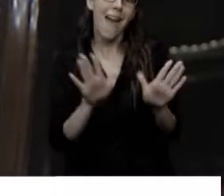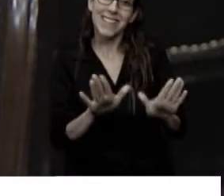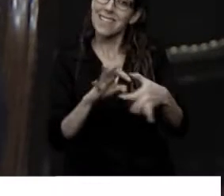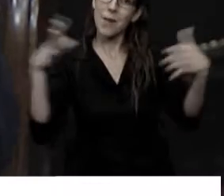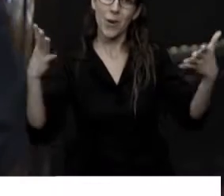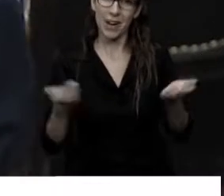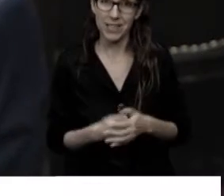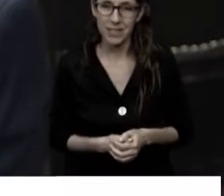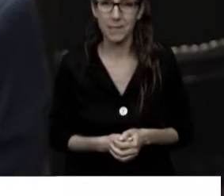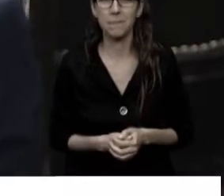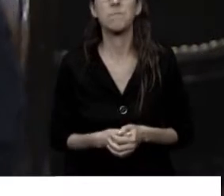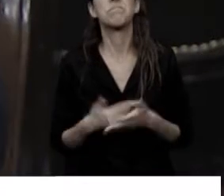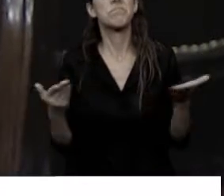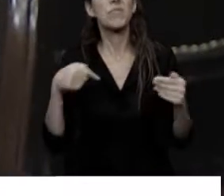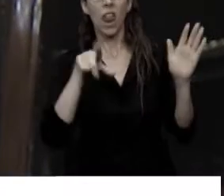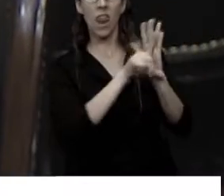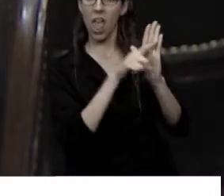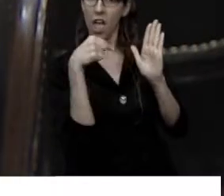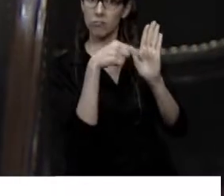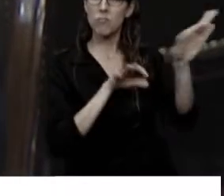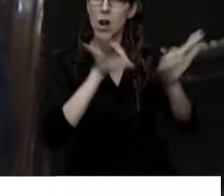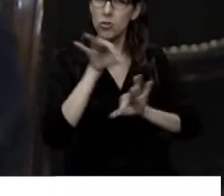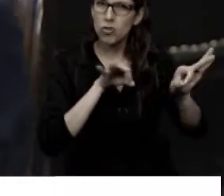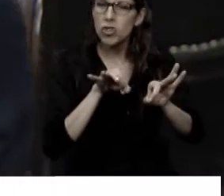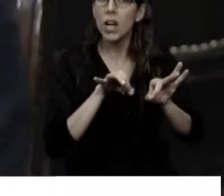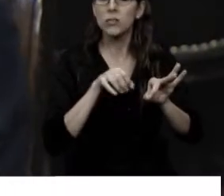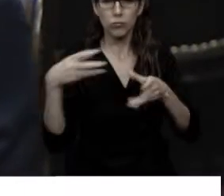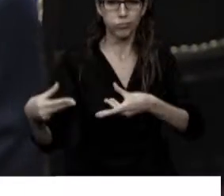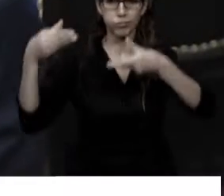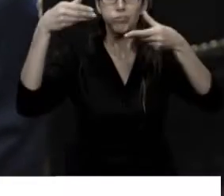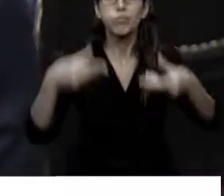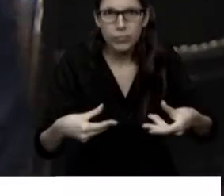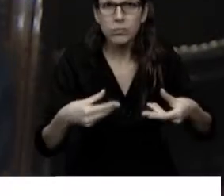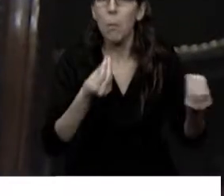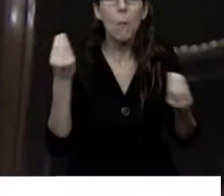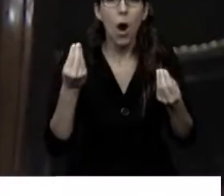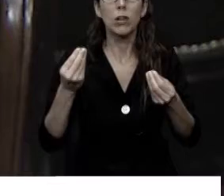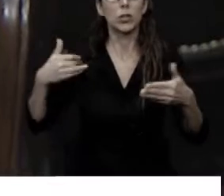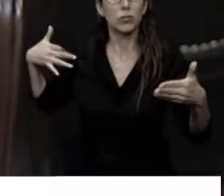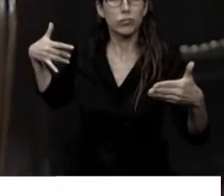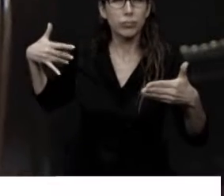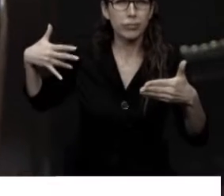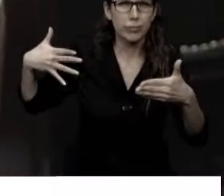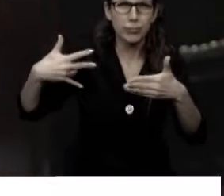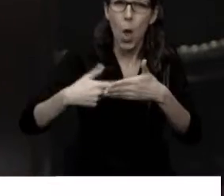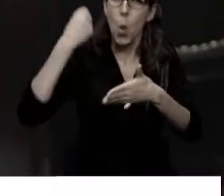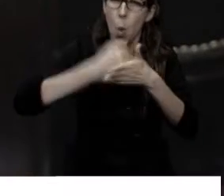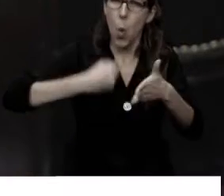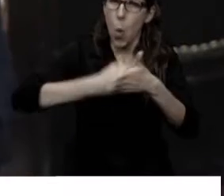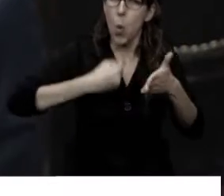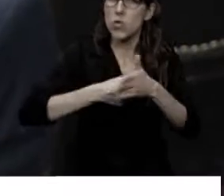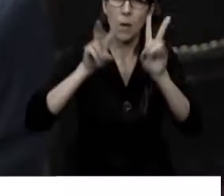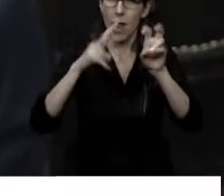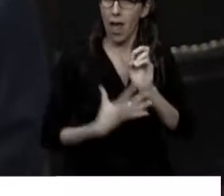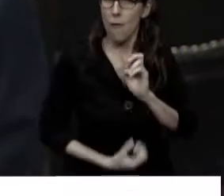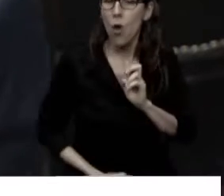Este proyecto de ley llega luego de una genealogía de la lucha por el aborto de compañeras que lucharon por la